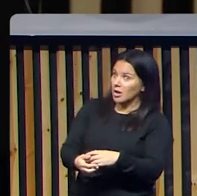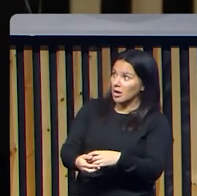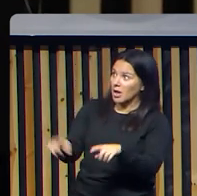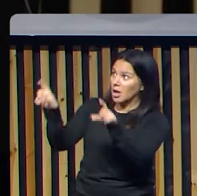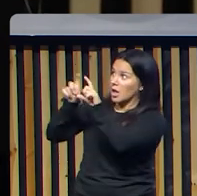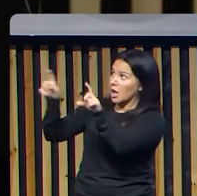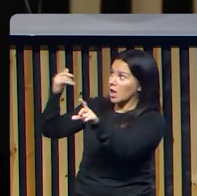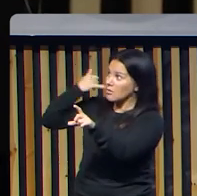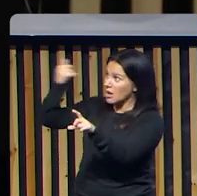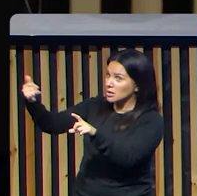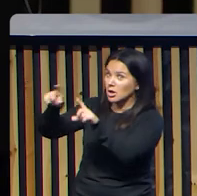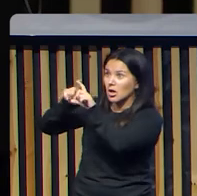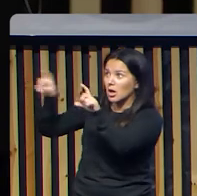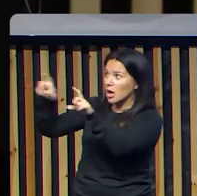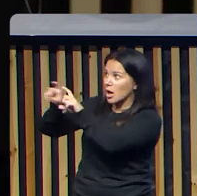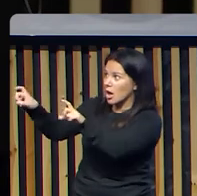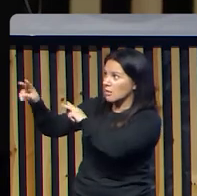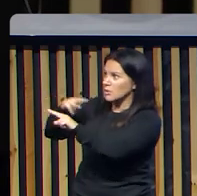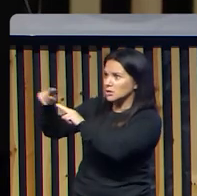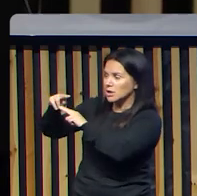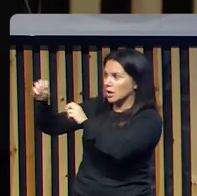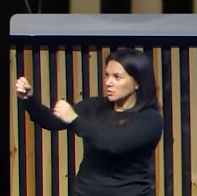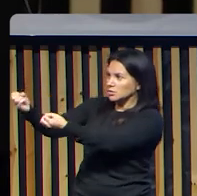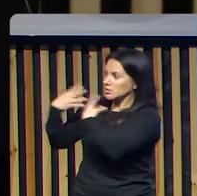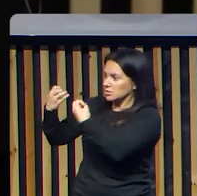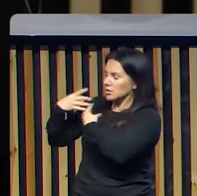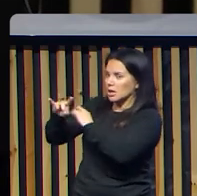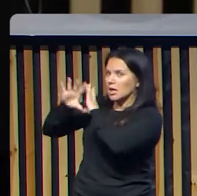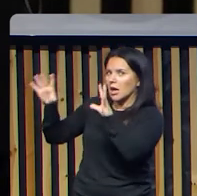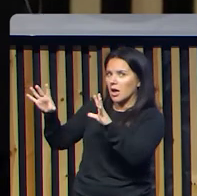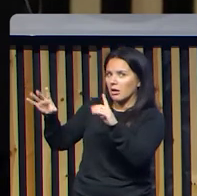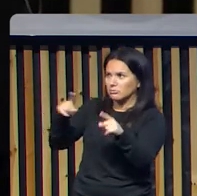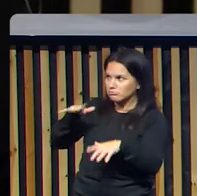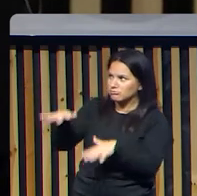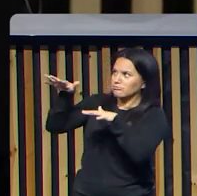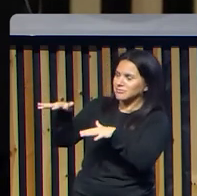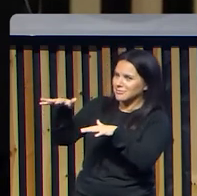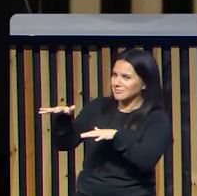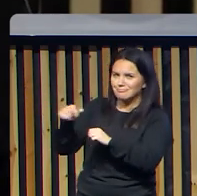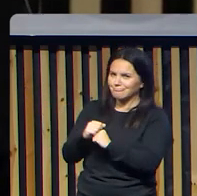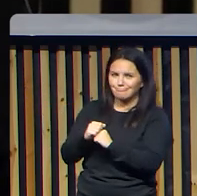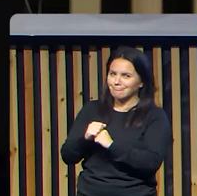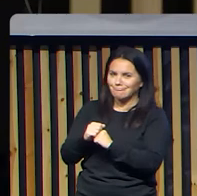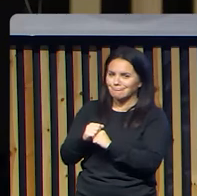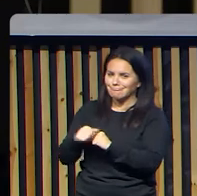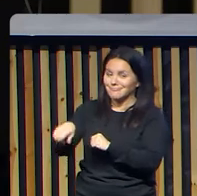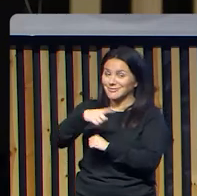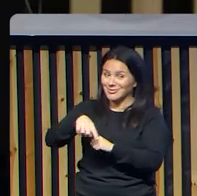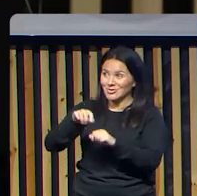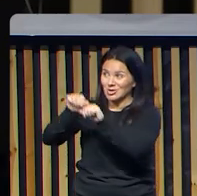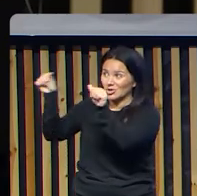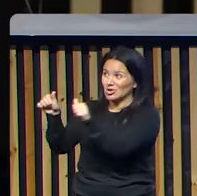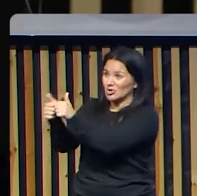las compañías telefónicas Qué tipo de mensaje más claro se envían nosotros tendríamos que hacer algo semejante